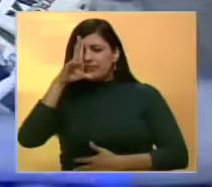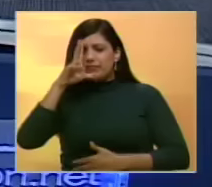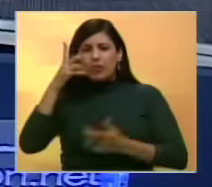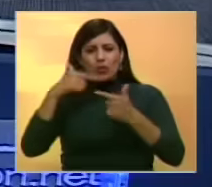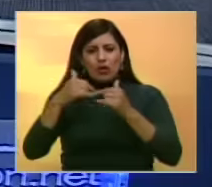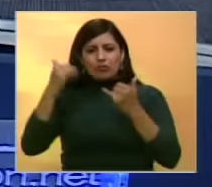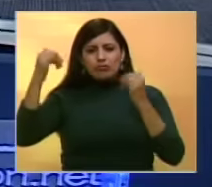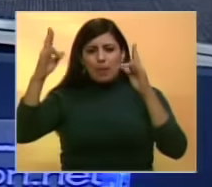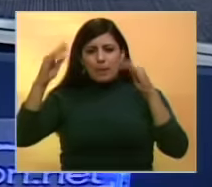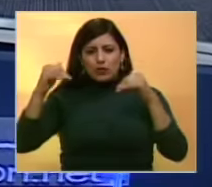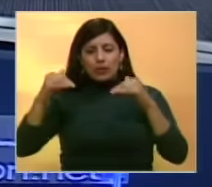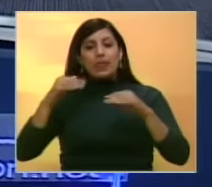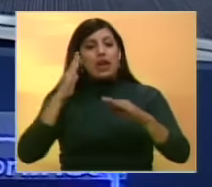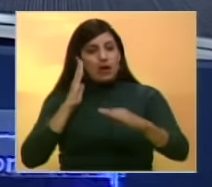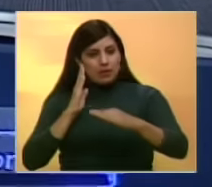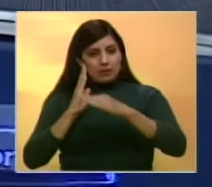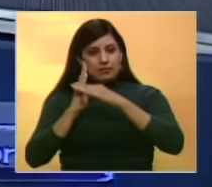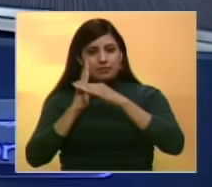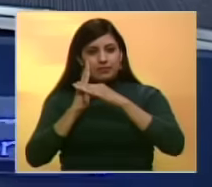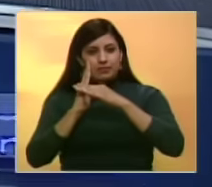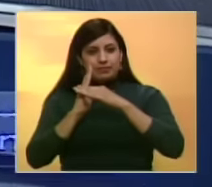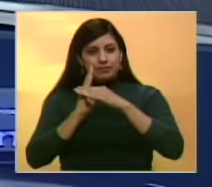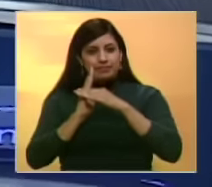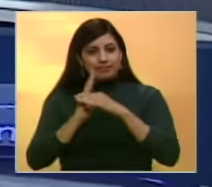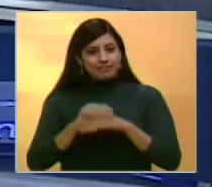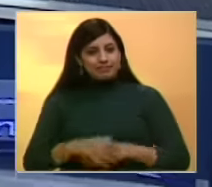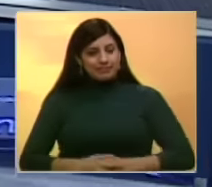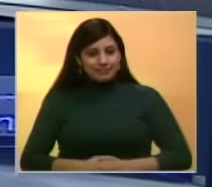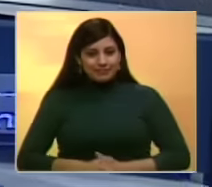línea momento de hacer una nueva